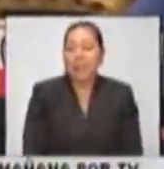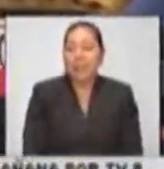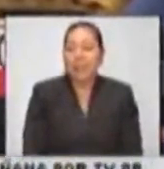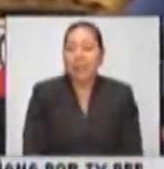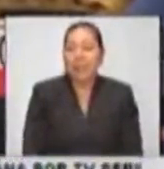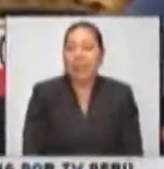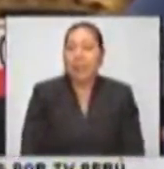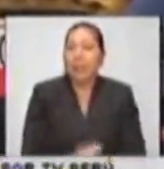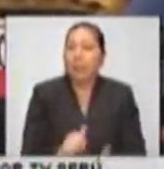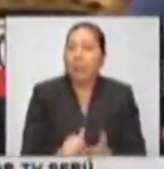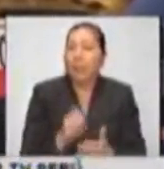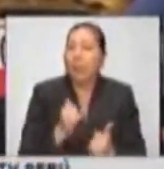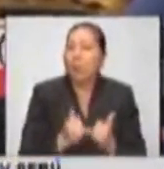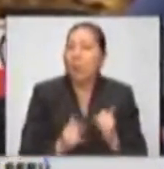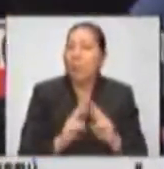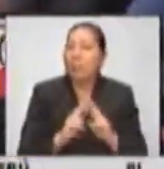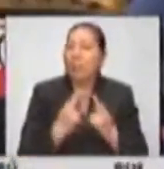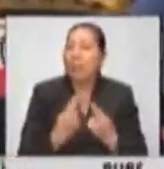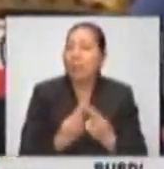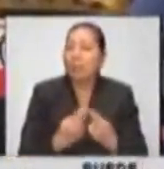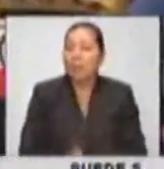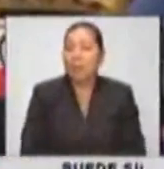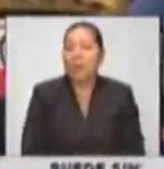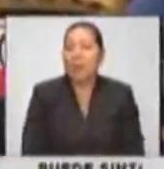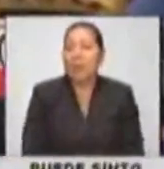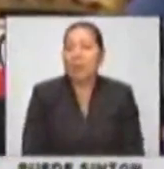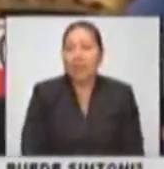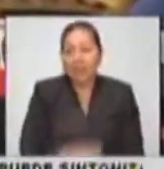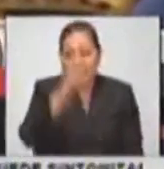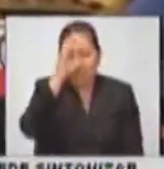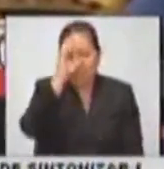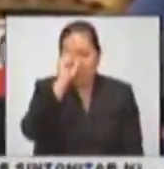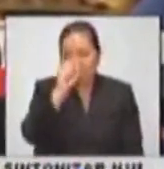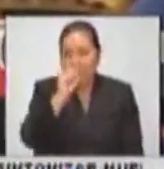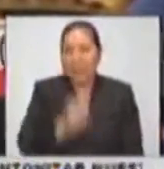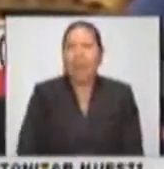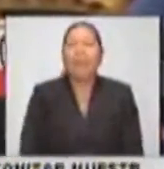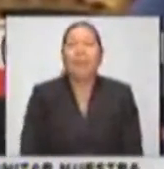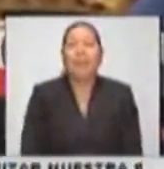Amén de todo esto, en la última reunión que tuvimos en la Cancillería,